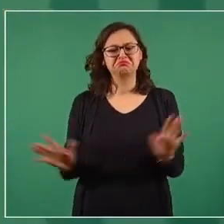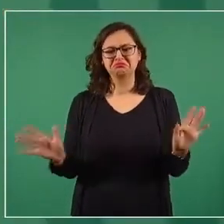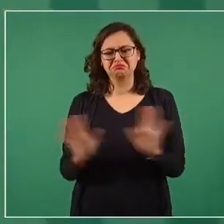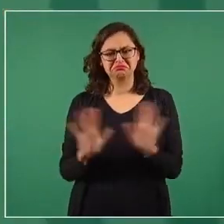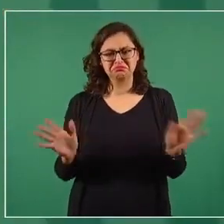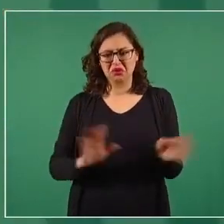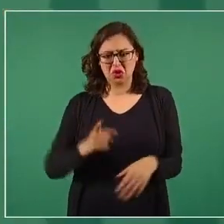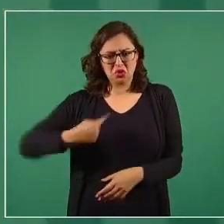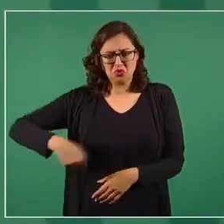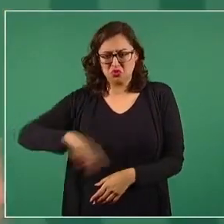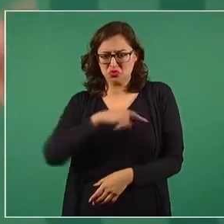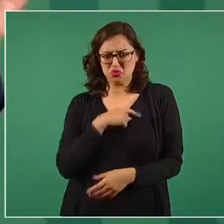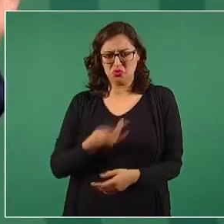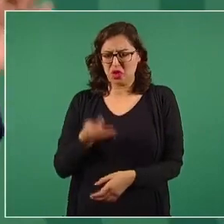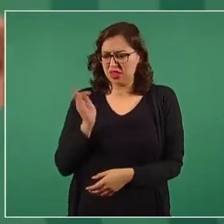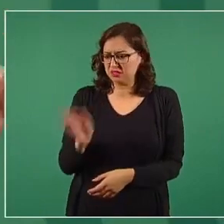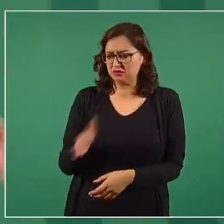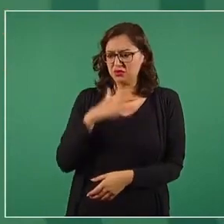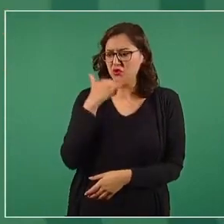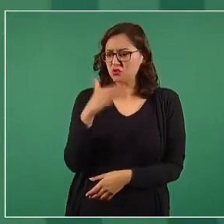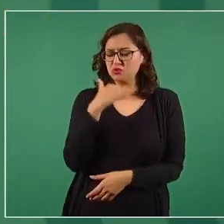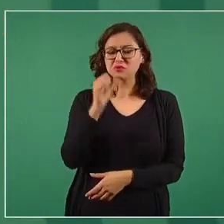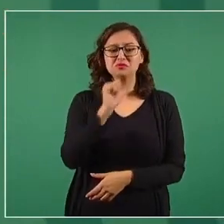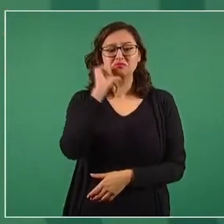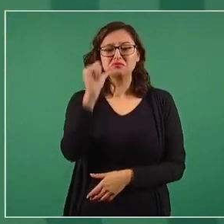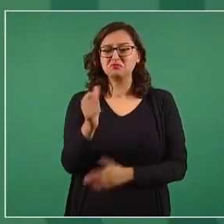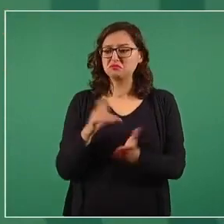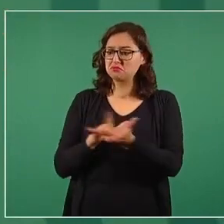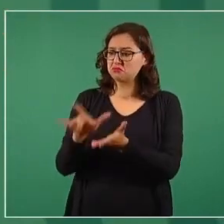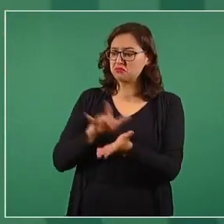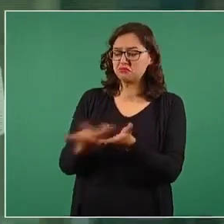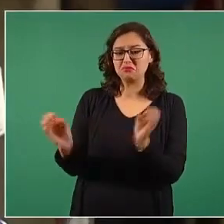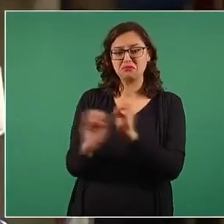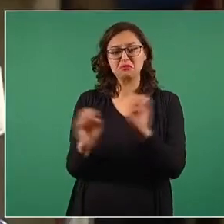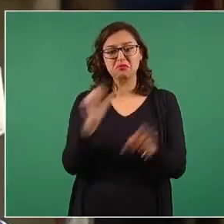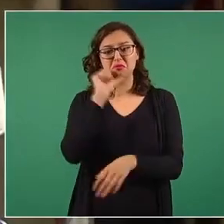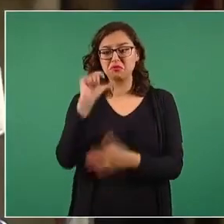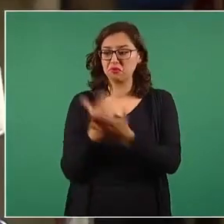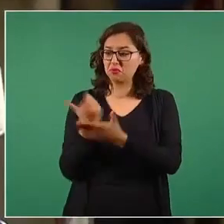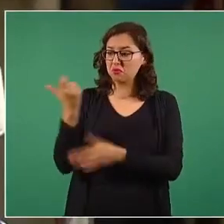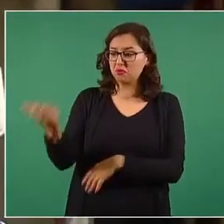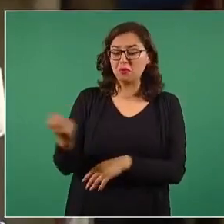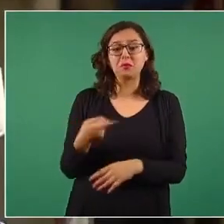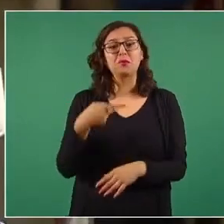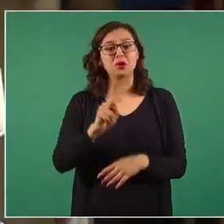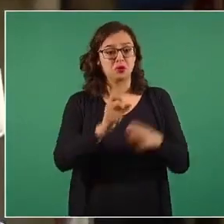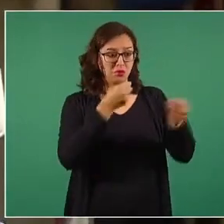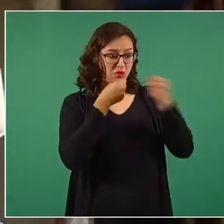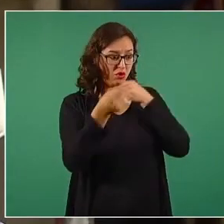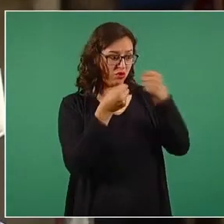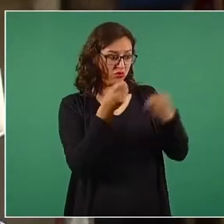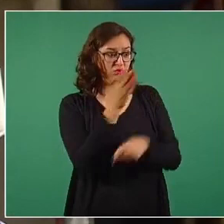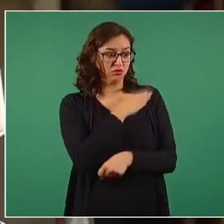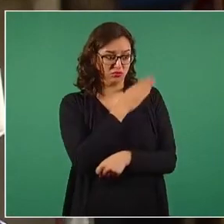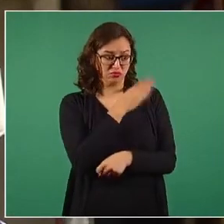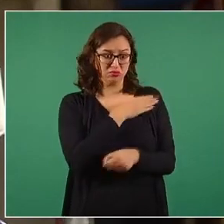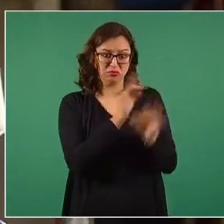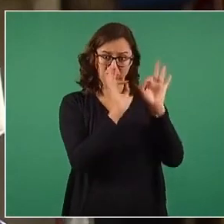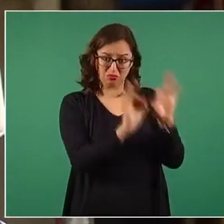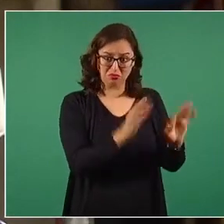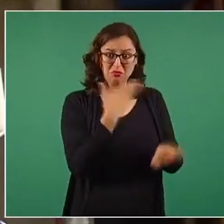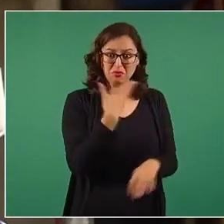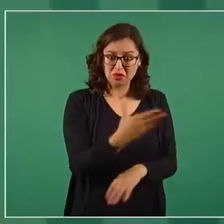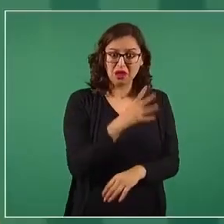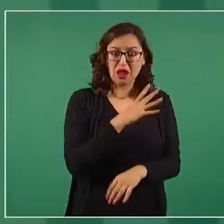corrupción, porque no les damos dinero. Pero también hay periodismo bueno, presidente. Si usted pone aquí una…